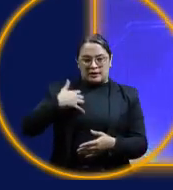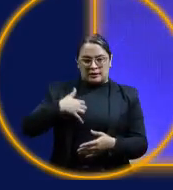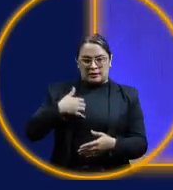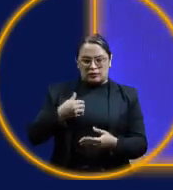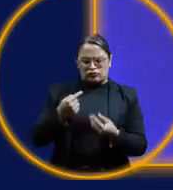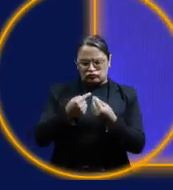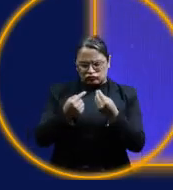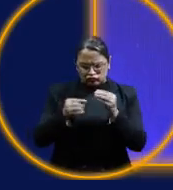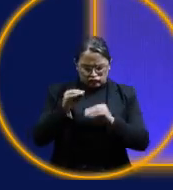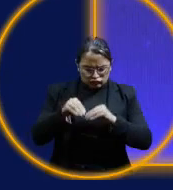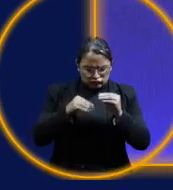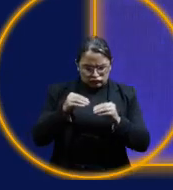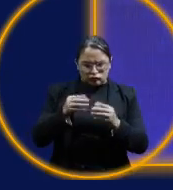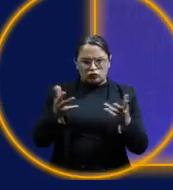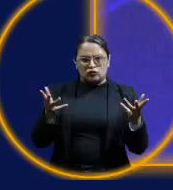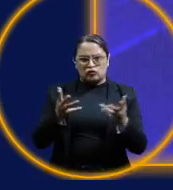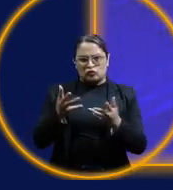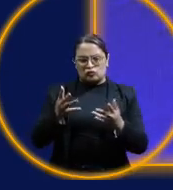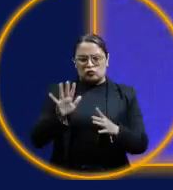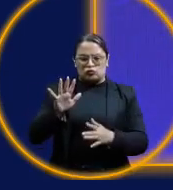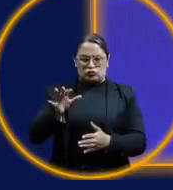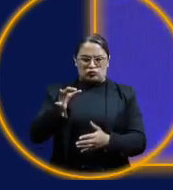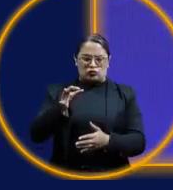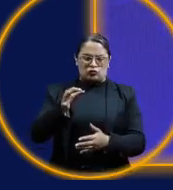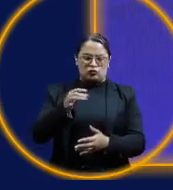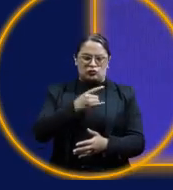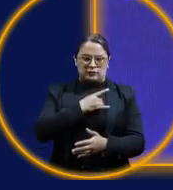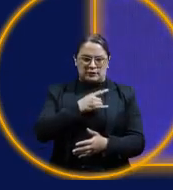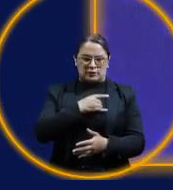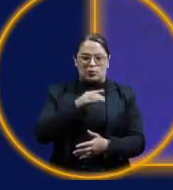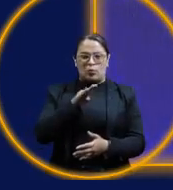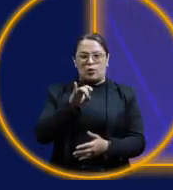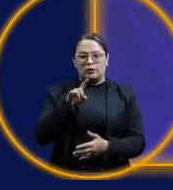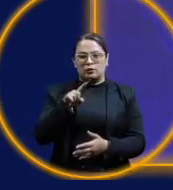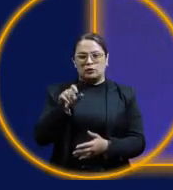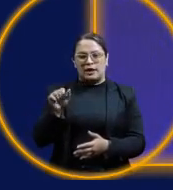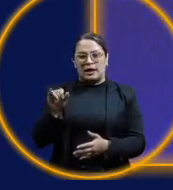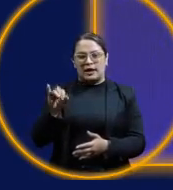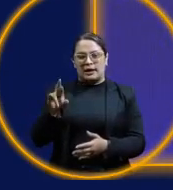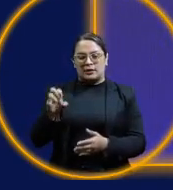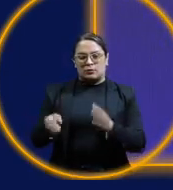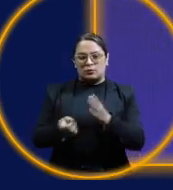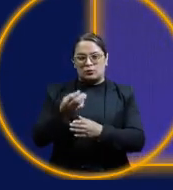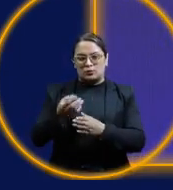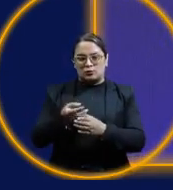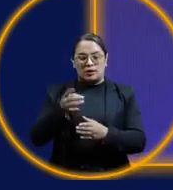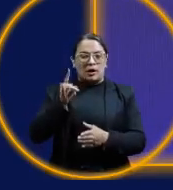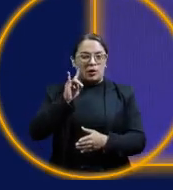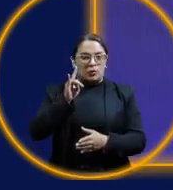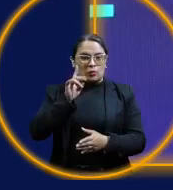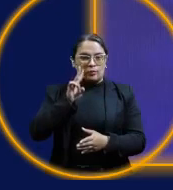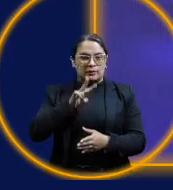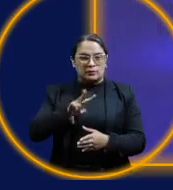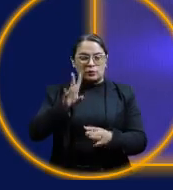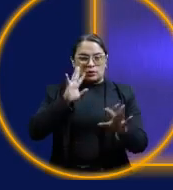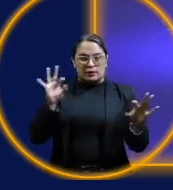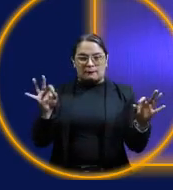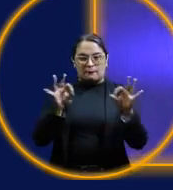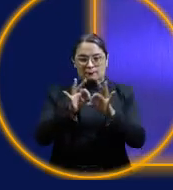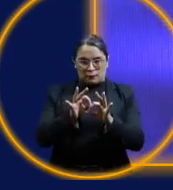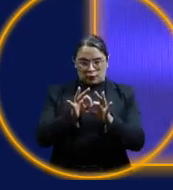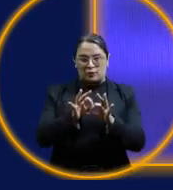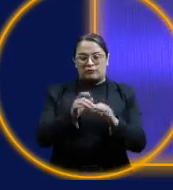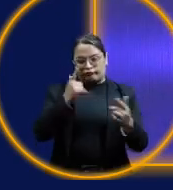inell worked design and image buenes University his care audiovisual Production several